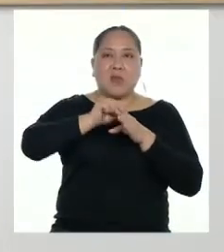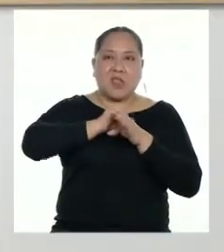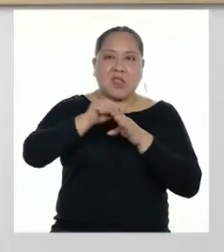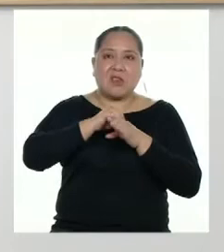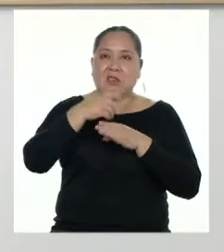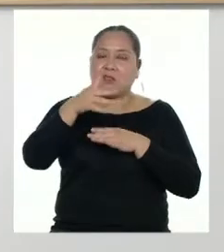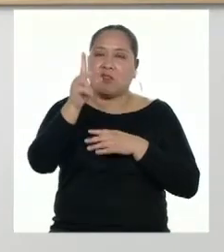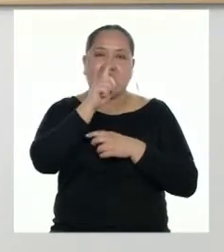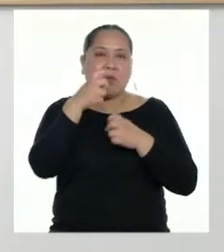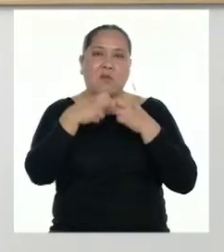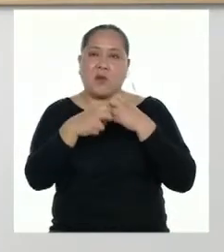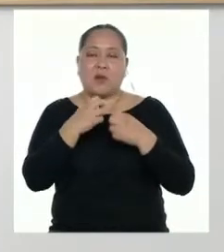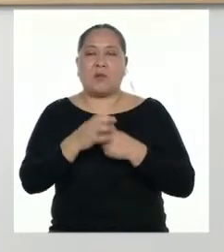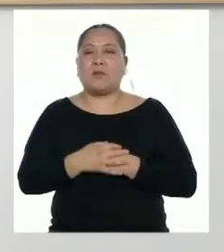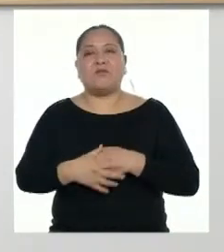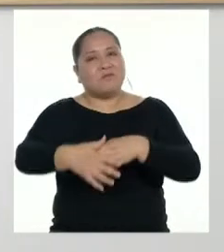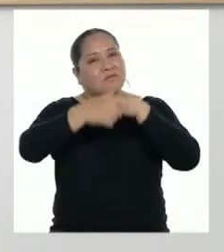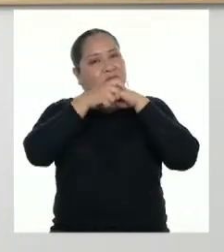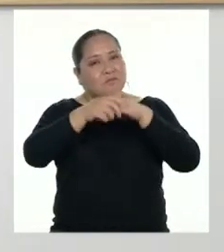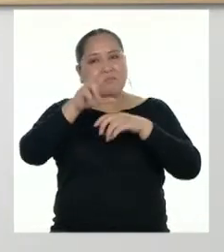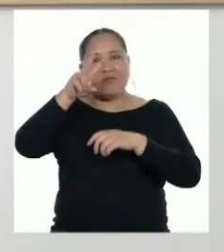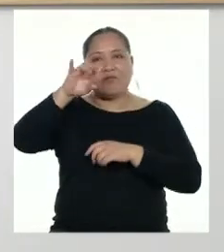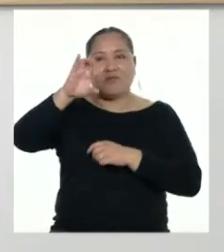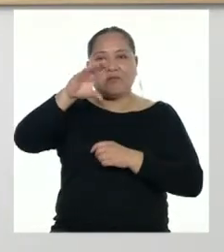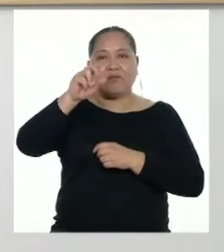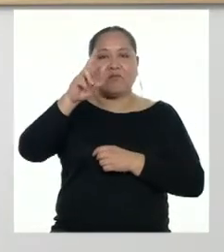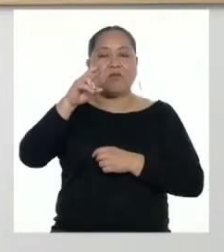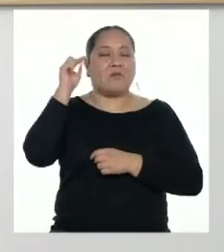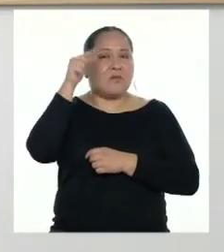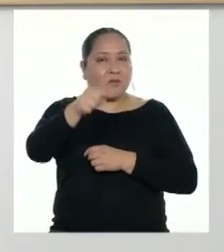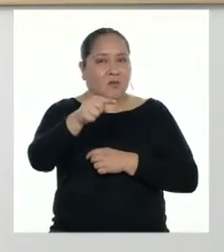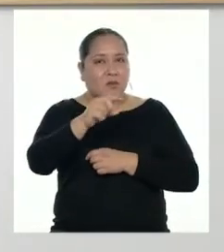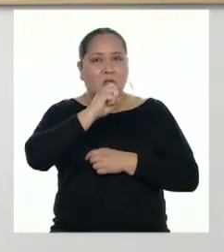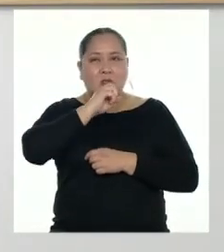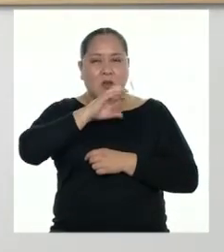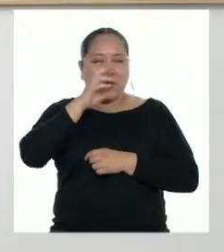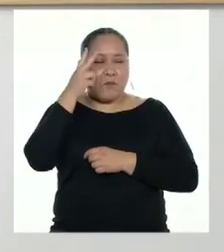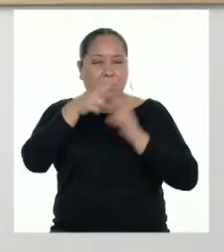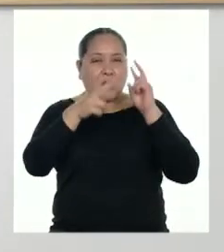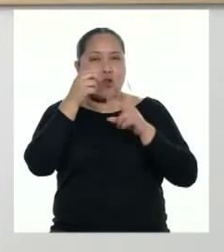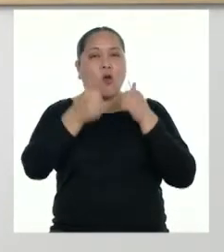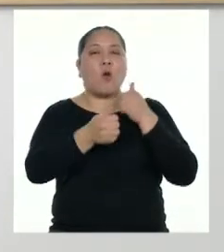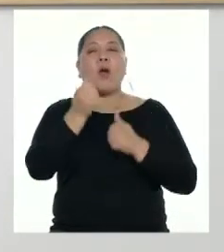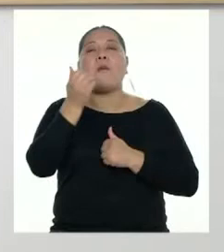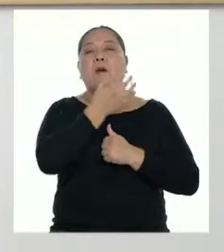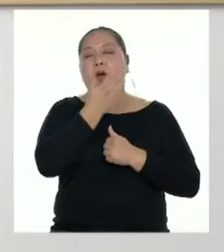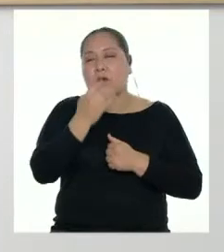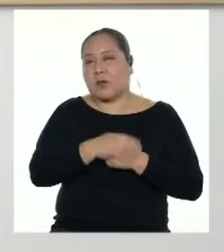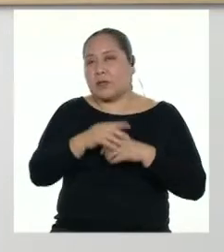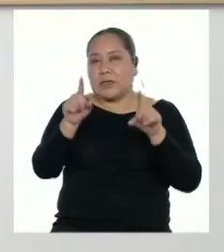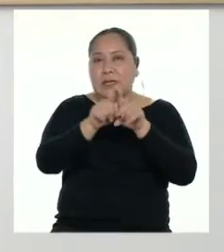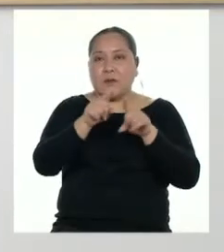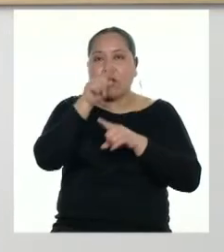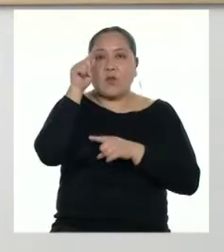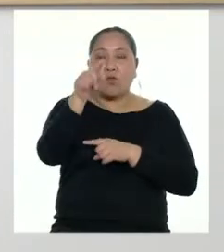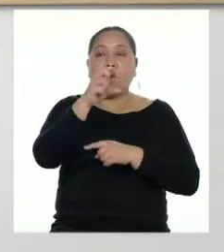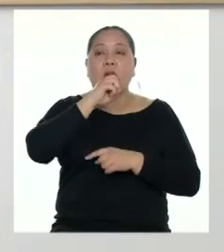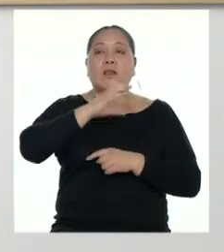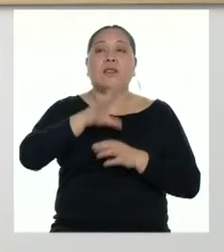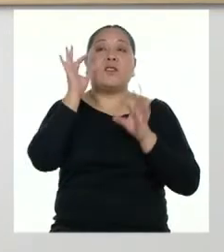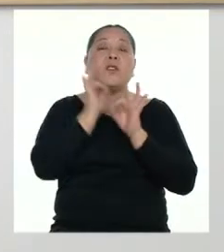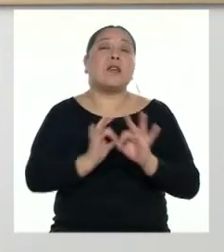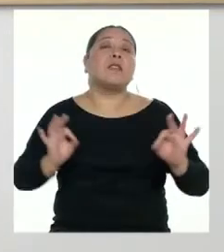Te felicito, Víctor. Ya tienes identificado lo que puedes mejorar. Además, has mencionado que